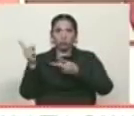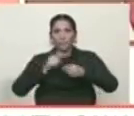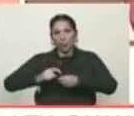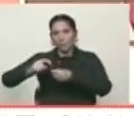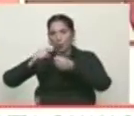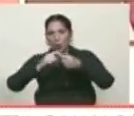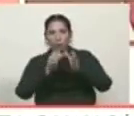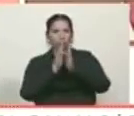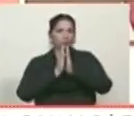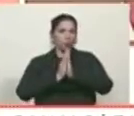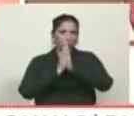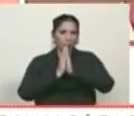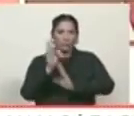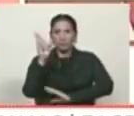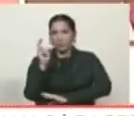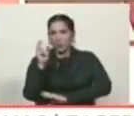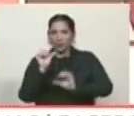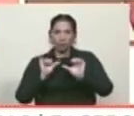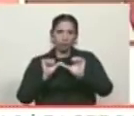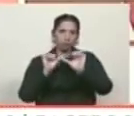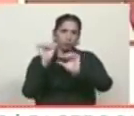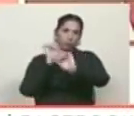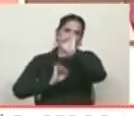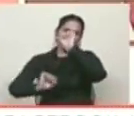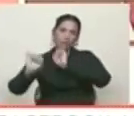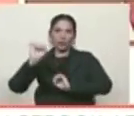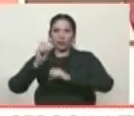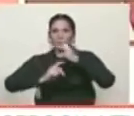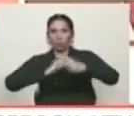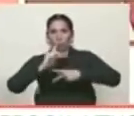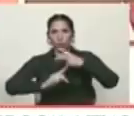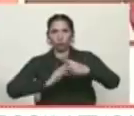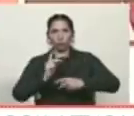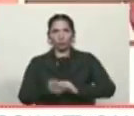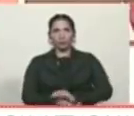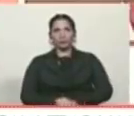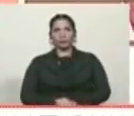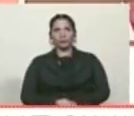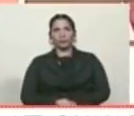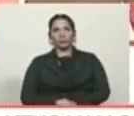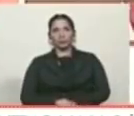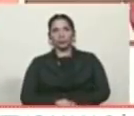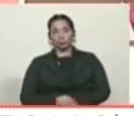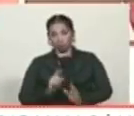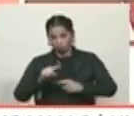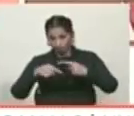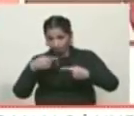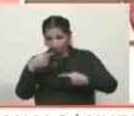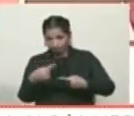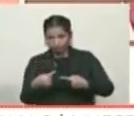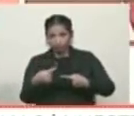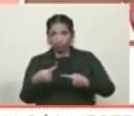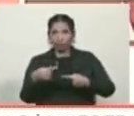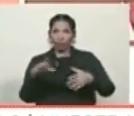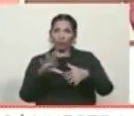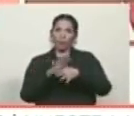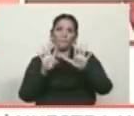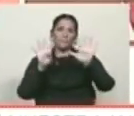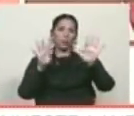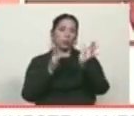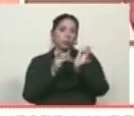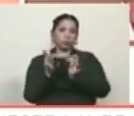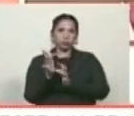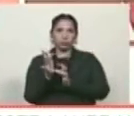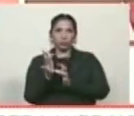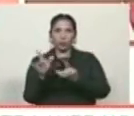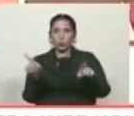los viernes permanentes de defensa y producción. Mañana, martes 9 de abril,